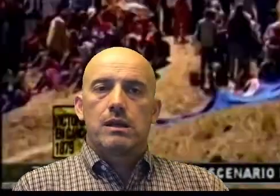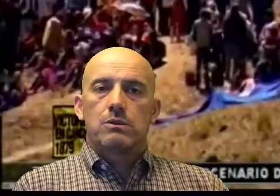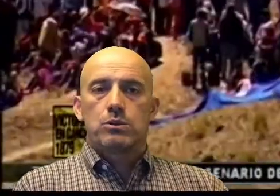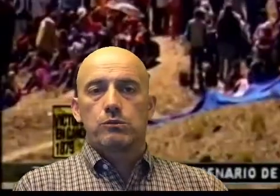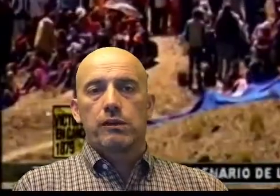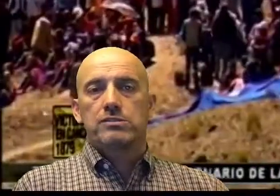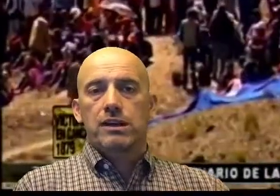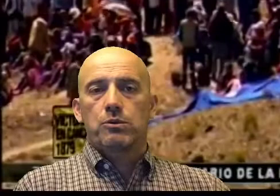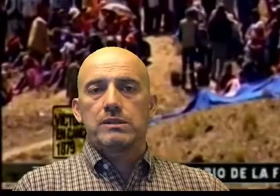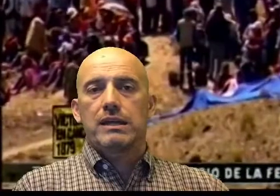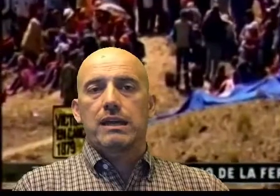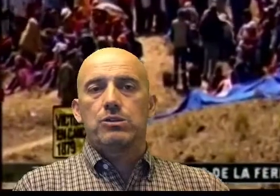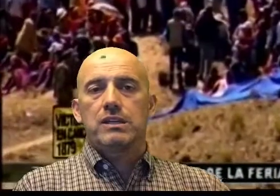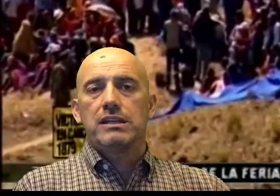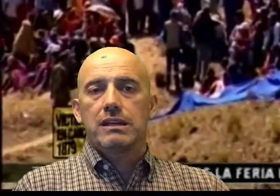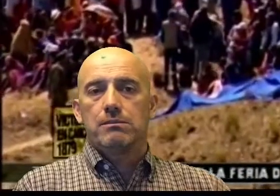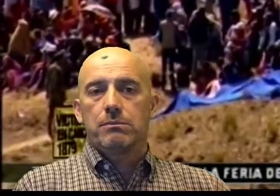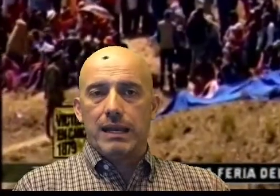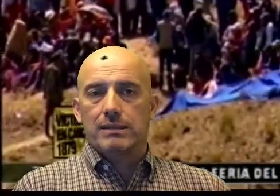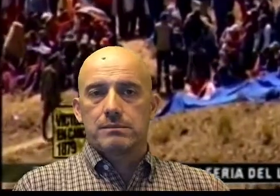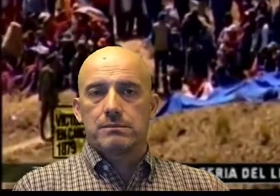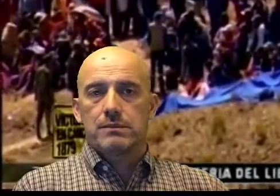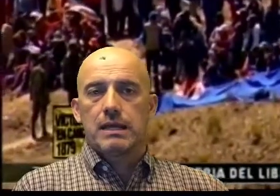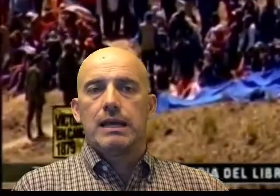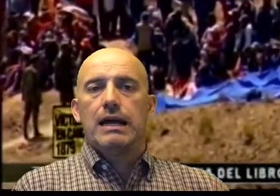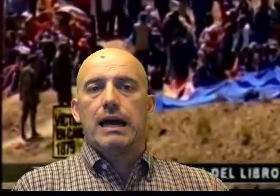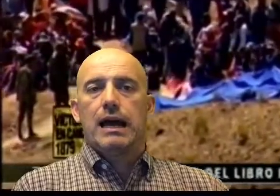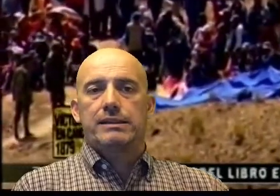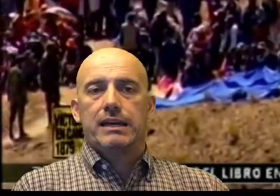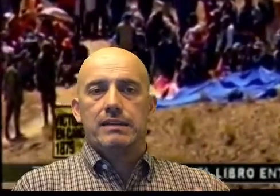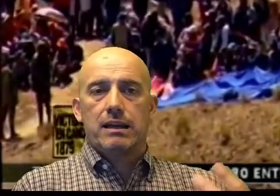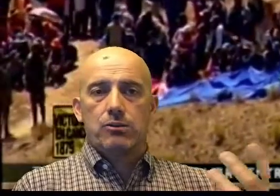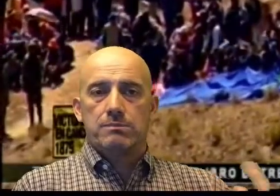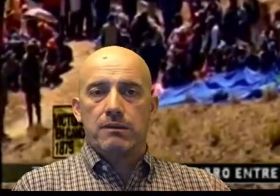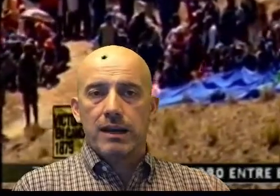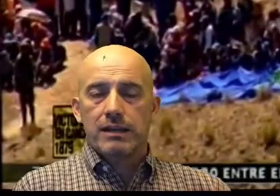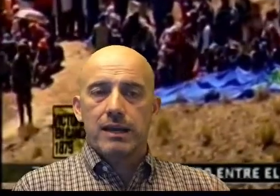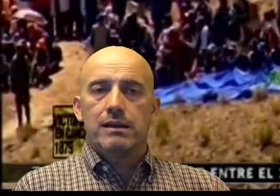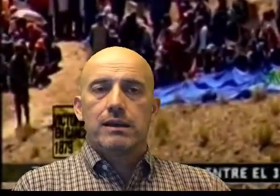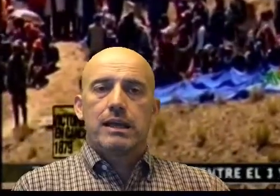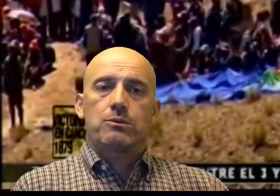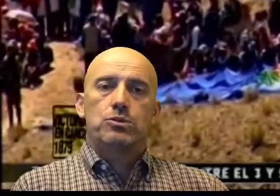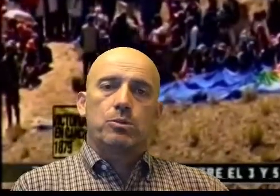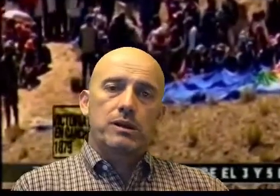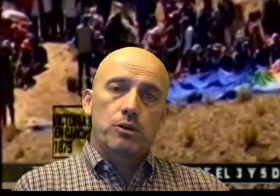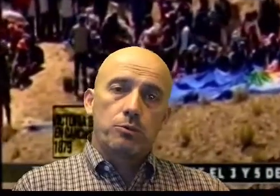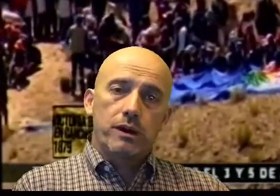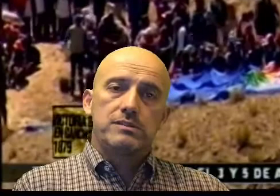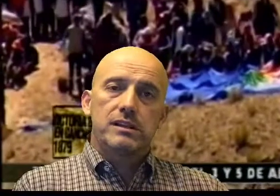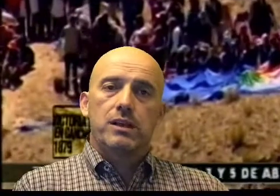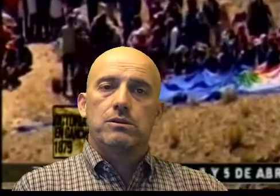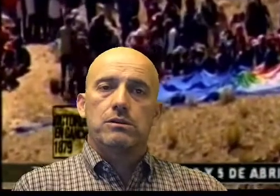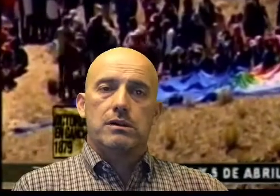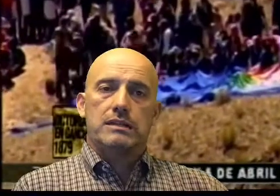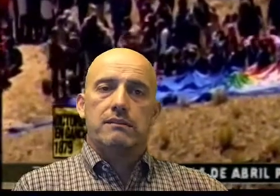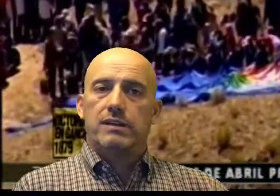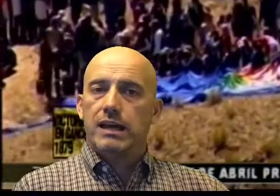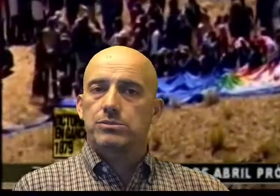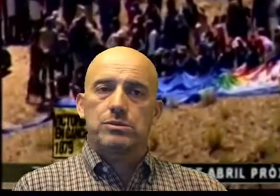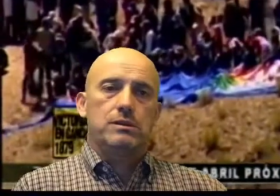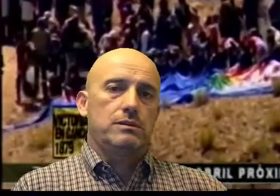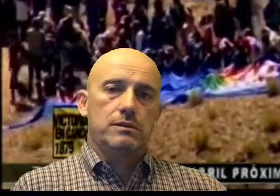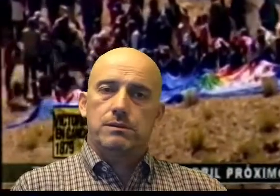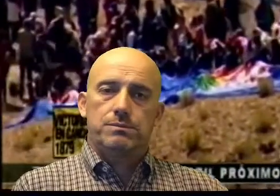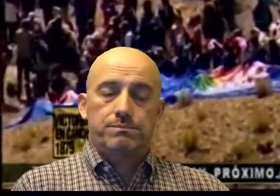cuando que no se dan cuenta que no tenían balas atacan con arma blanca es cuando mueren los nueves chilenos a